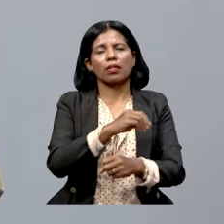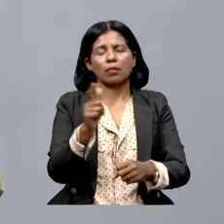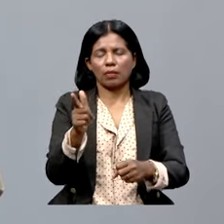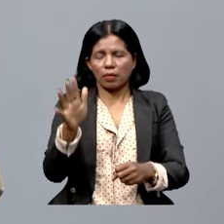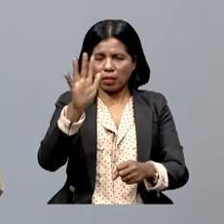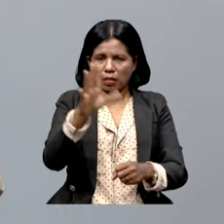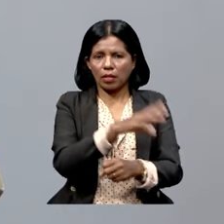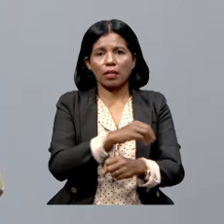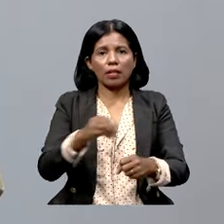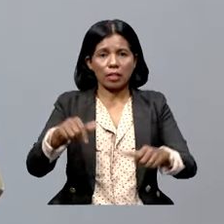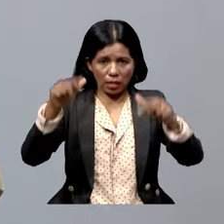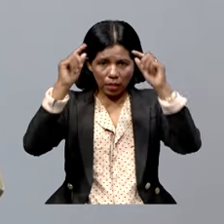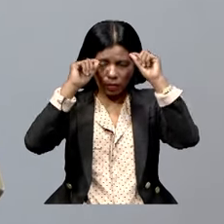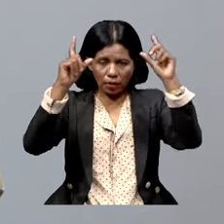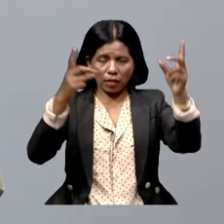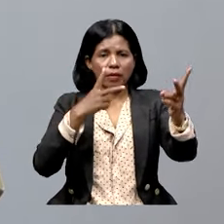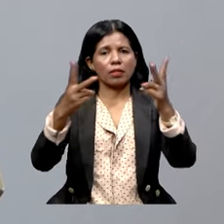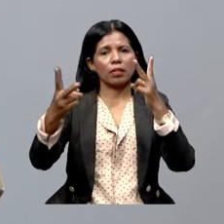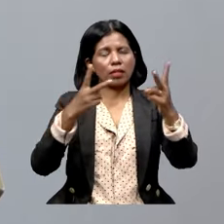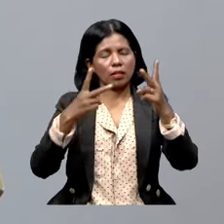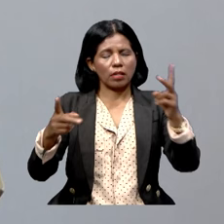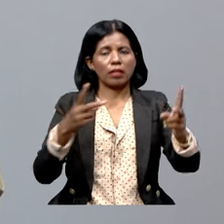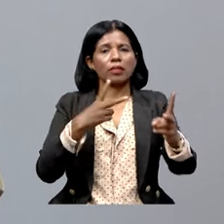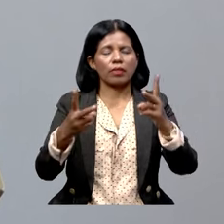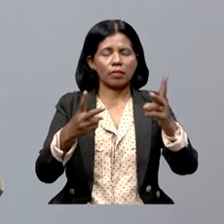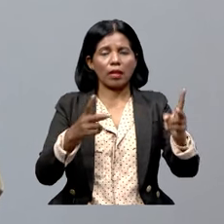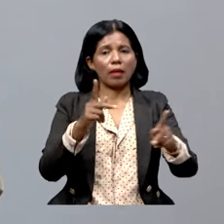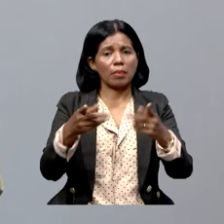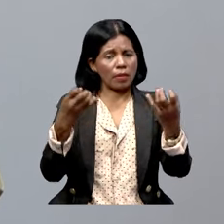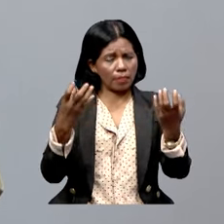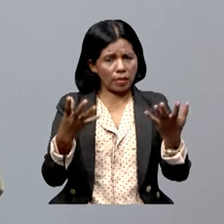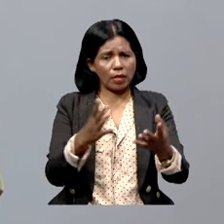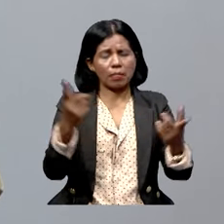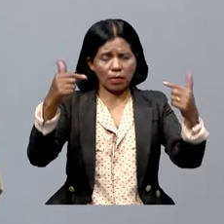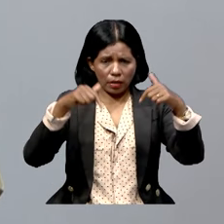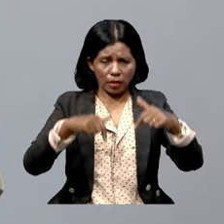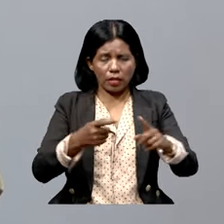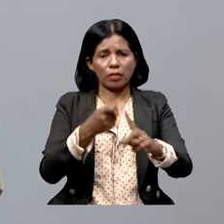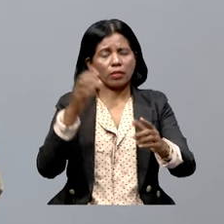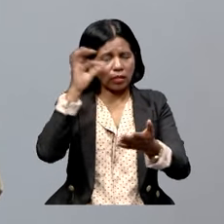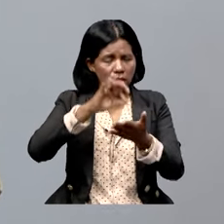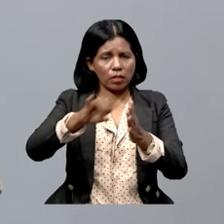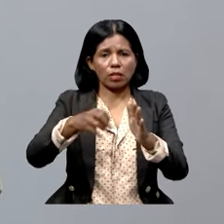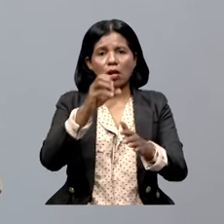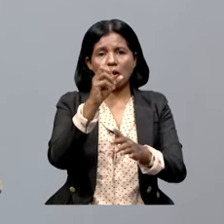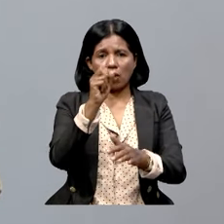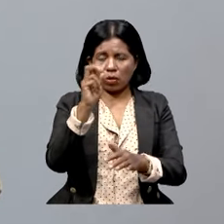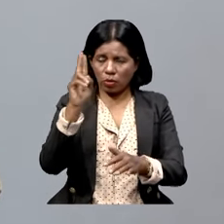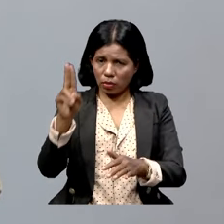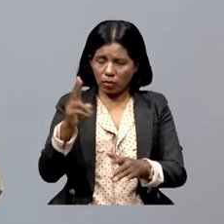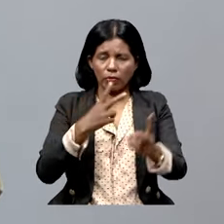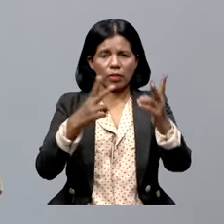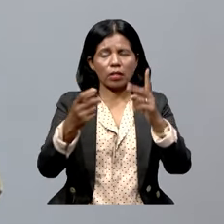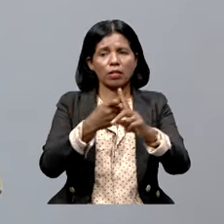Resen Lima i ha Timor Leste ne be visita ba naka estrangeiro barak ba evento idane visita secretario general Onunian visita